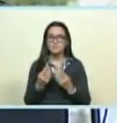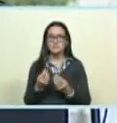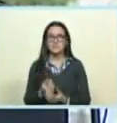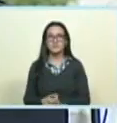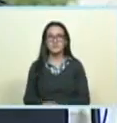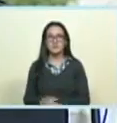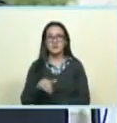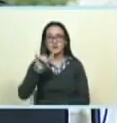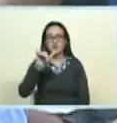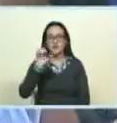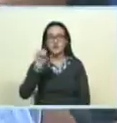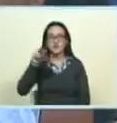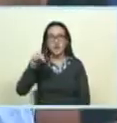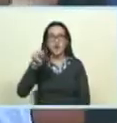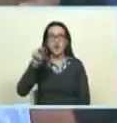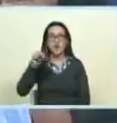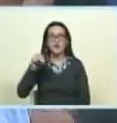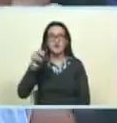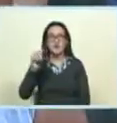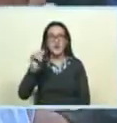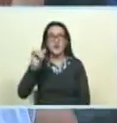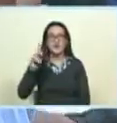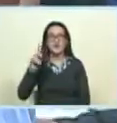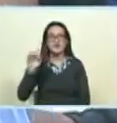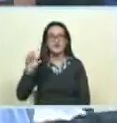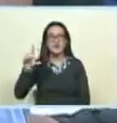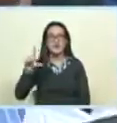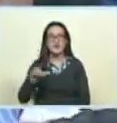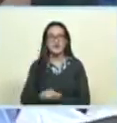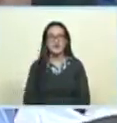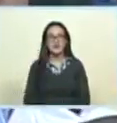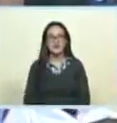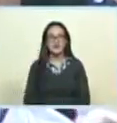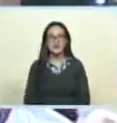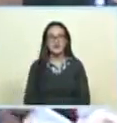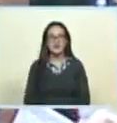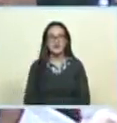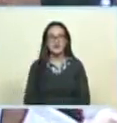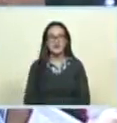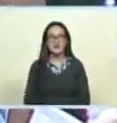John Michael Díaz. ¿Qué año estás tú?